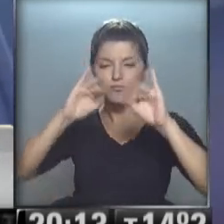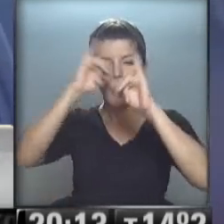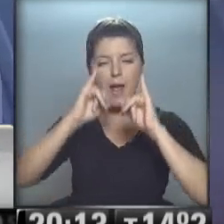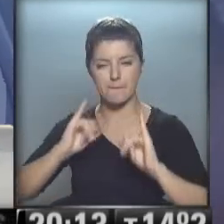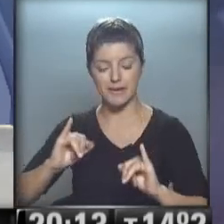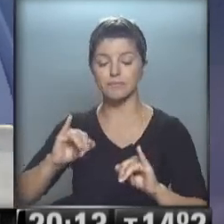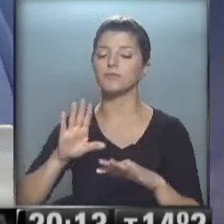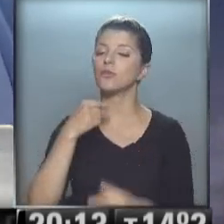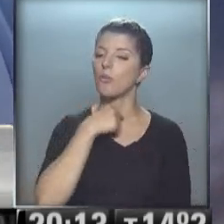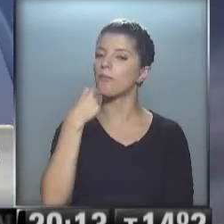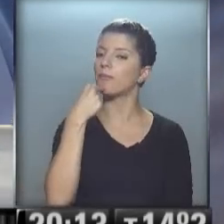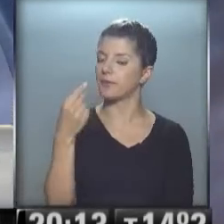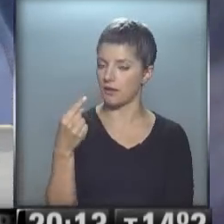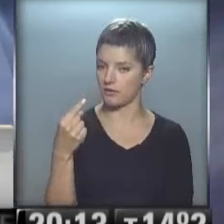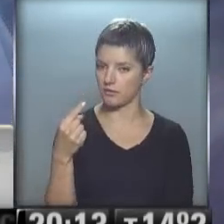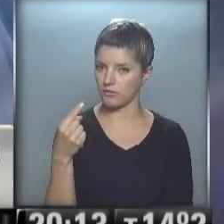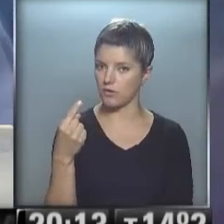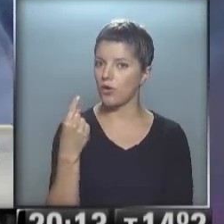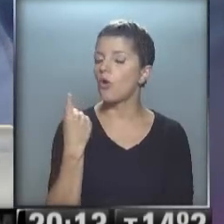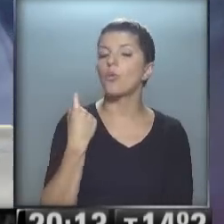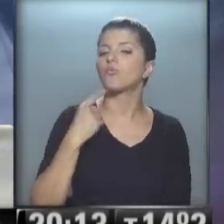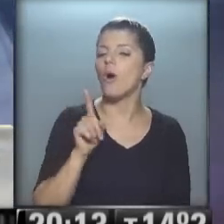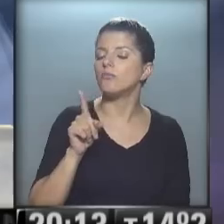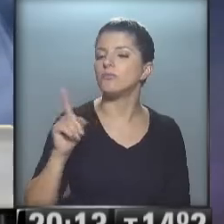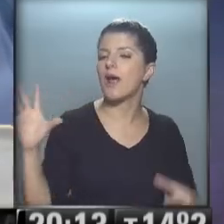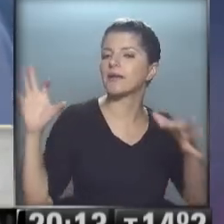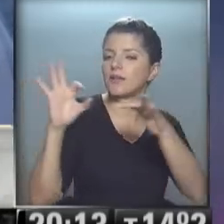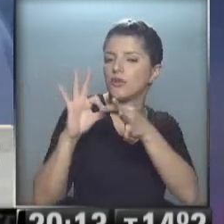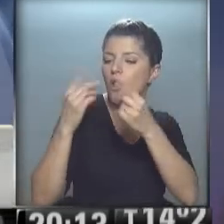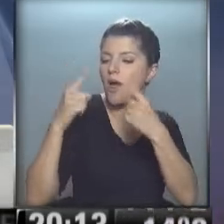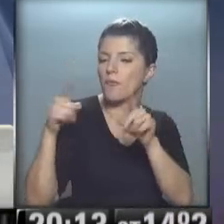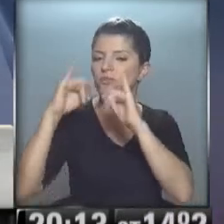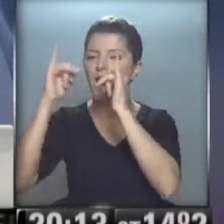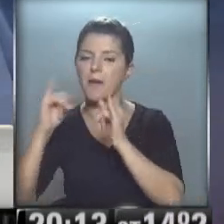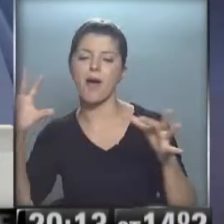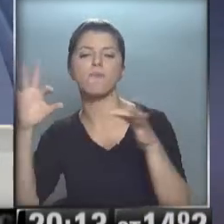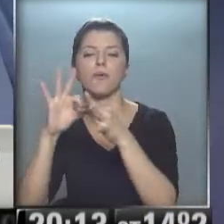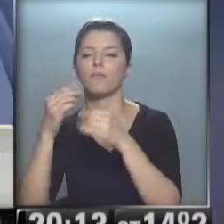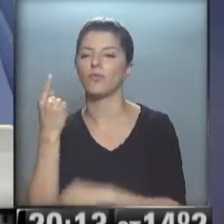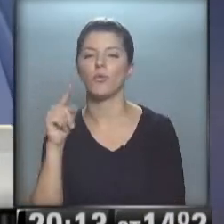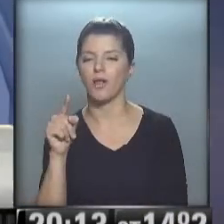quisiera preguntarle es cuál es el vínculo que existe entre la música y la paz.